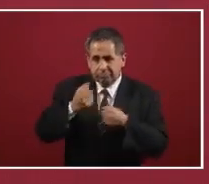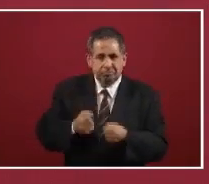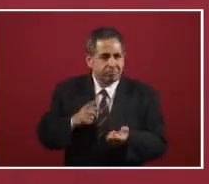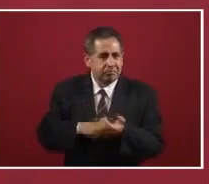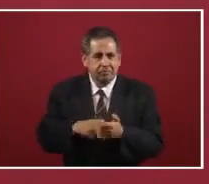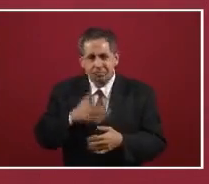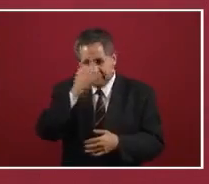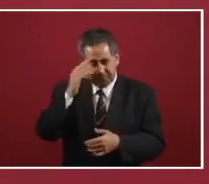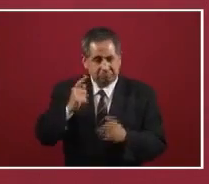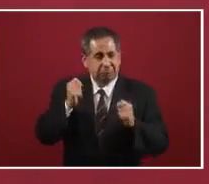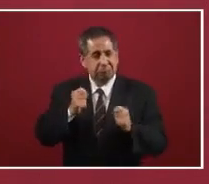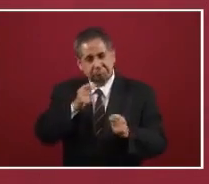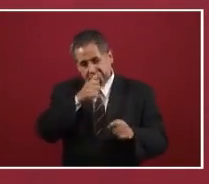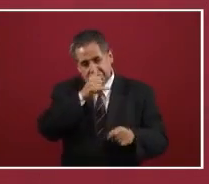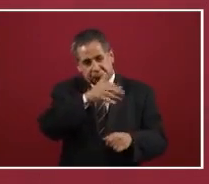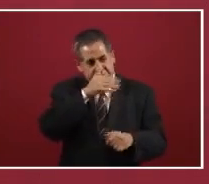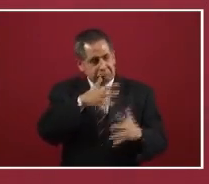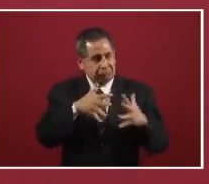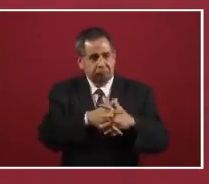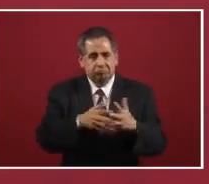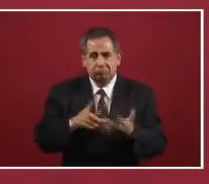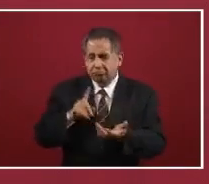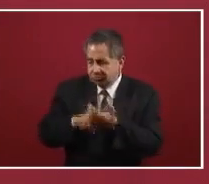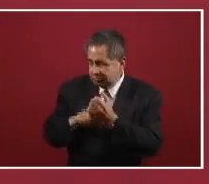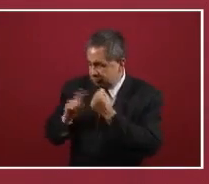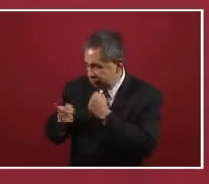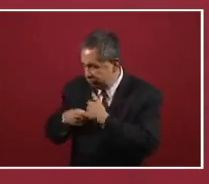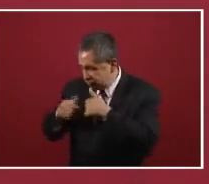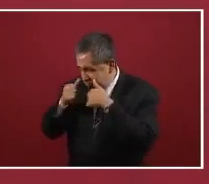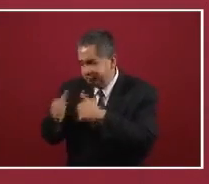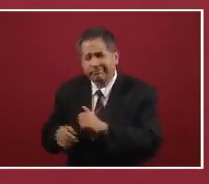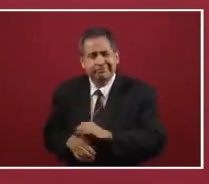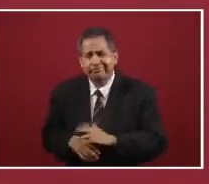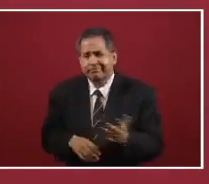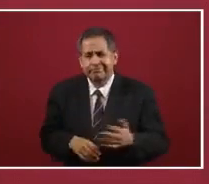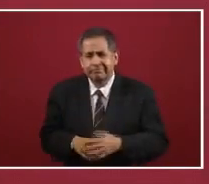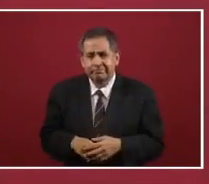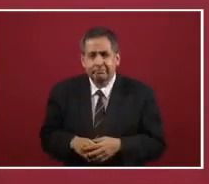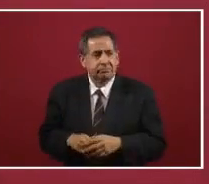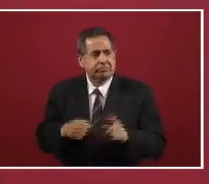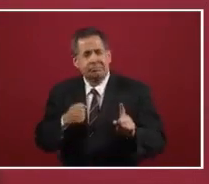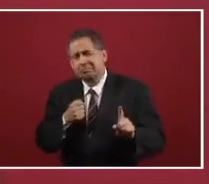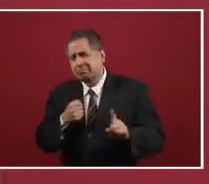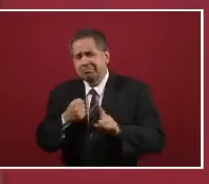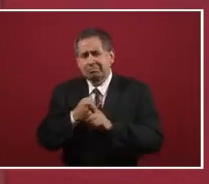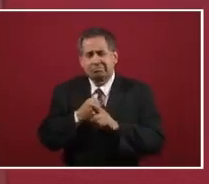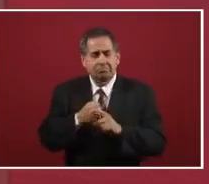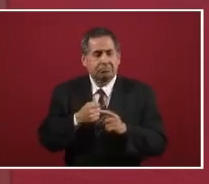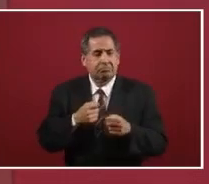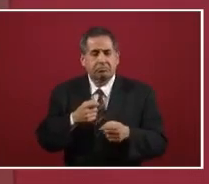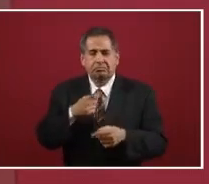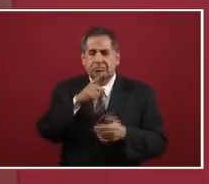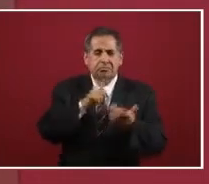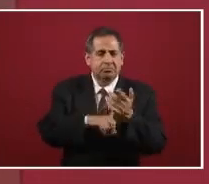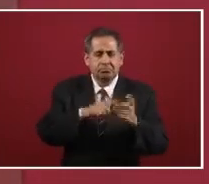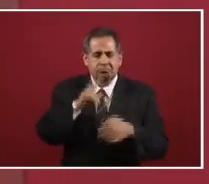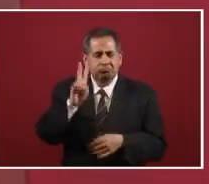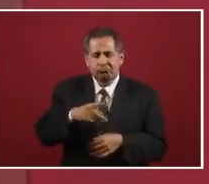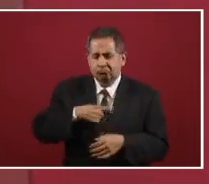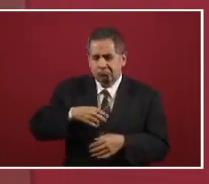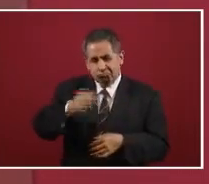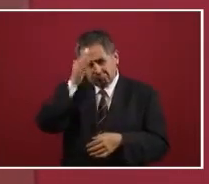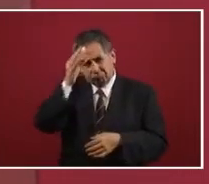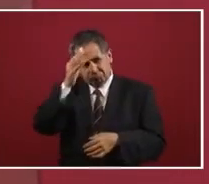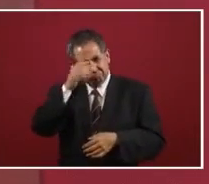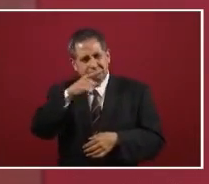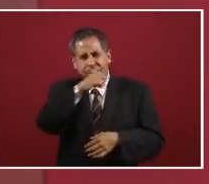violencia, sin atender las causas. Fue pegarle un garrotazo a lo tonto al